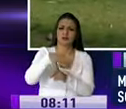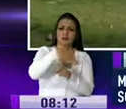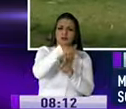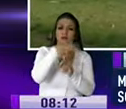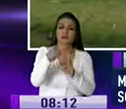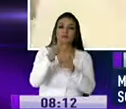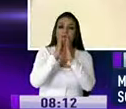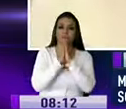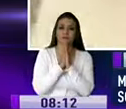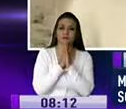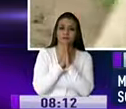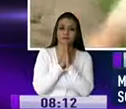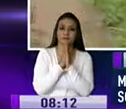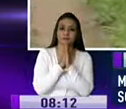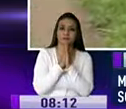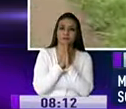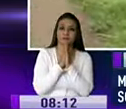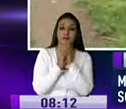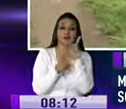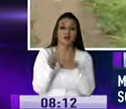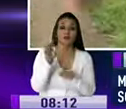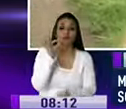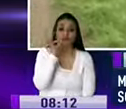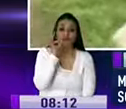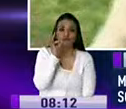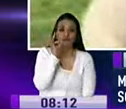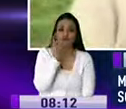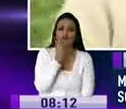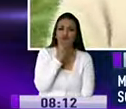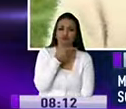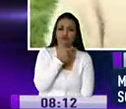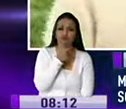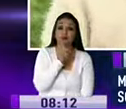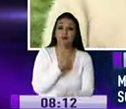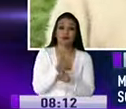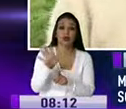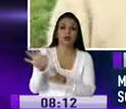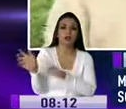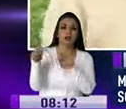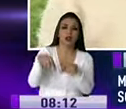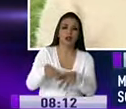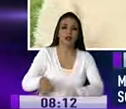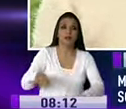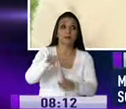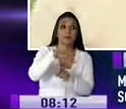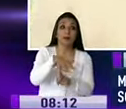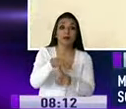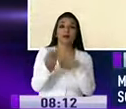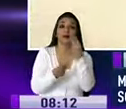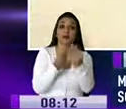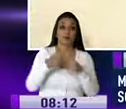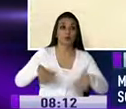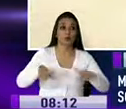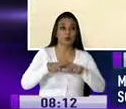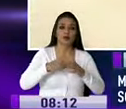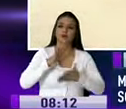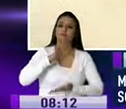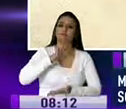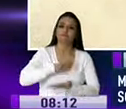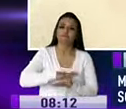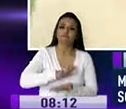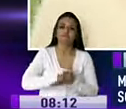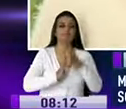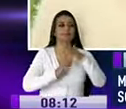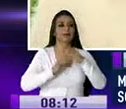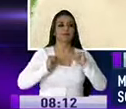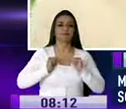solicitan, porque se apoderan los fumones, la gente que tiene mal vivir, los pillos, y en vez de ser un sitio de alegría, de esparcimiento, de